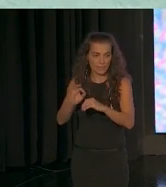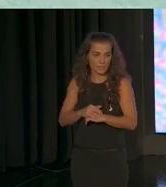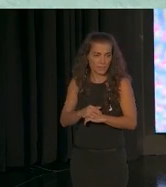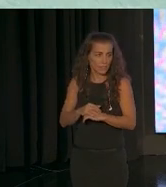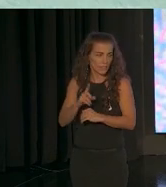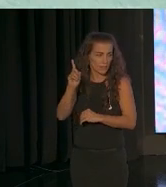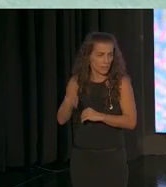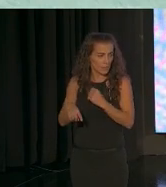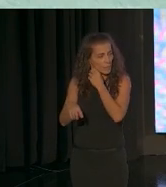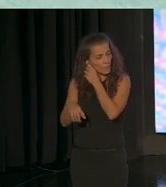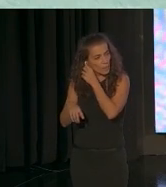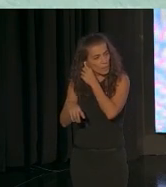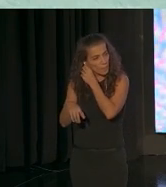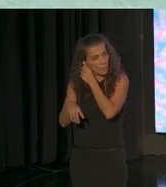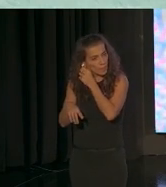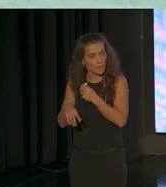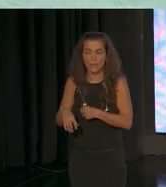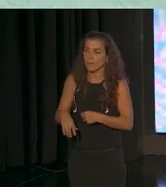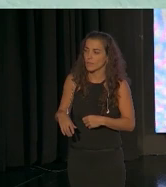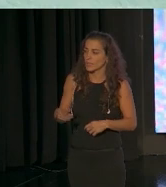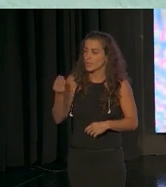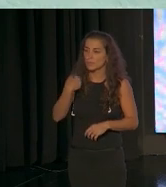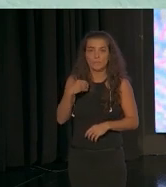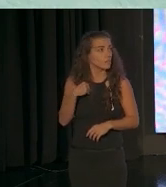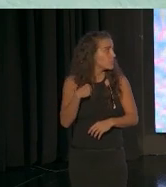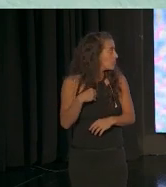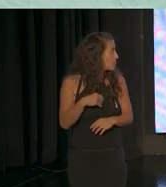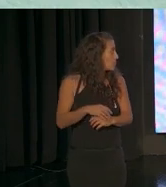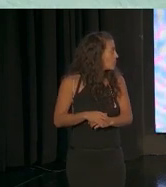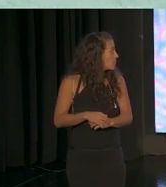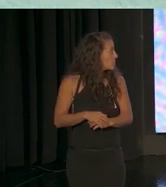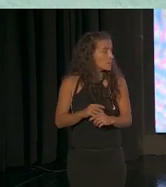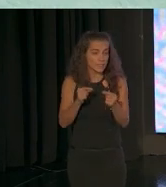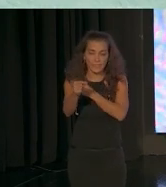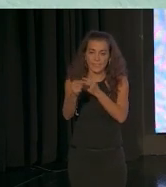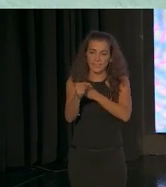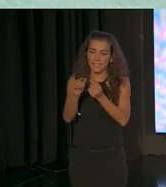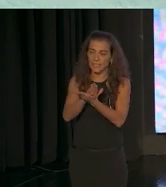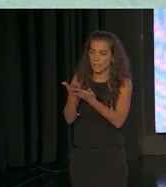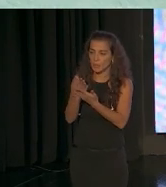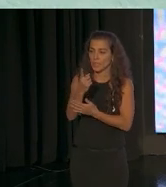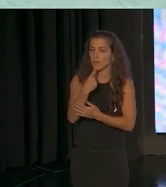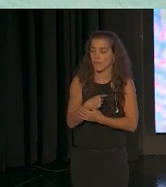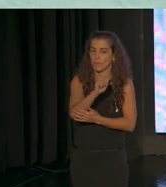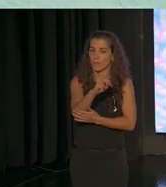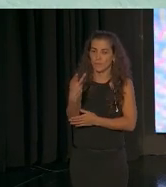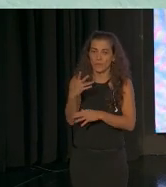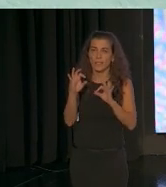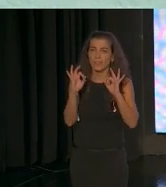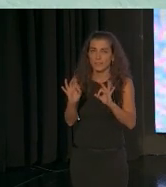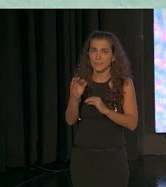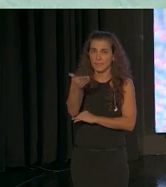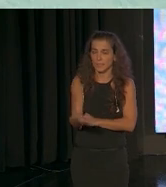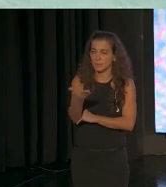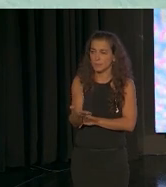profesionales reflexionan sobre más allá de la pantalla, en qué nos beneficia. La teleintervención exige también, y de ahí esa